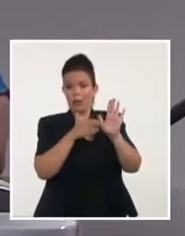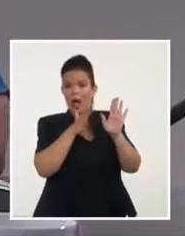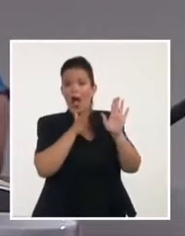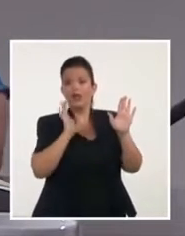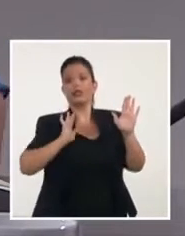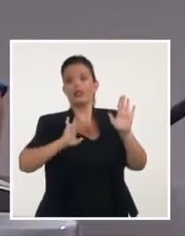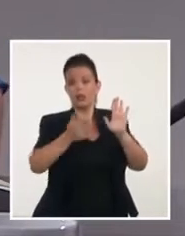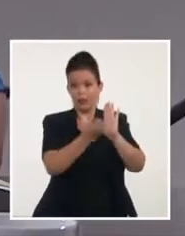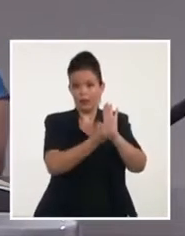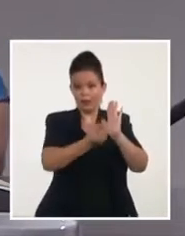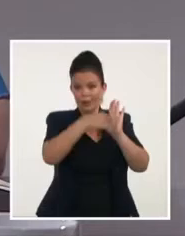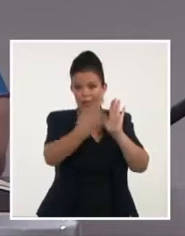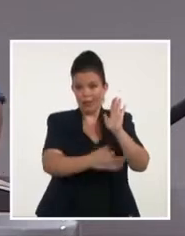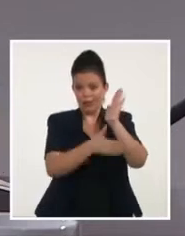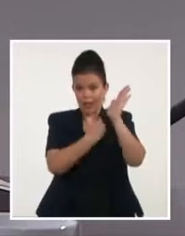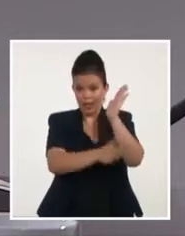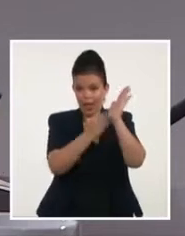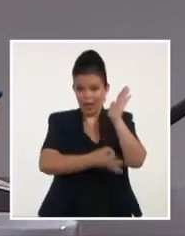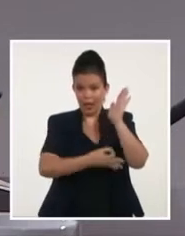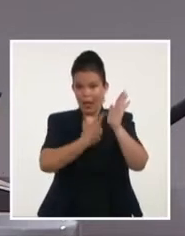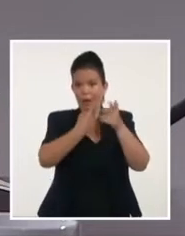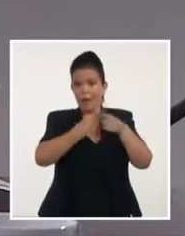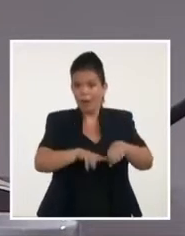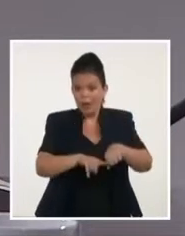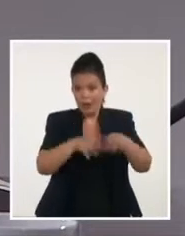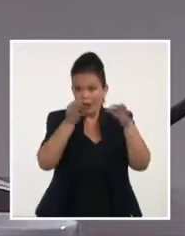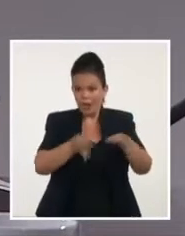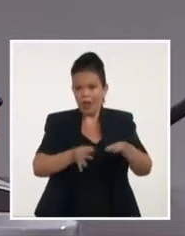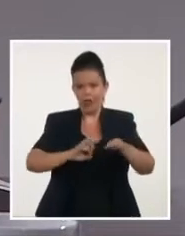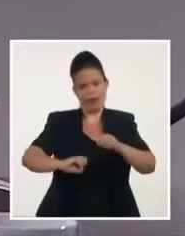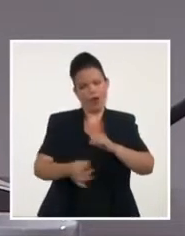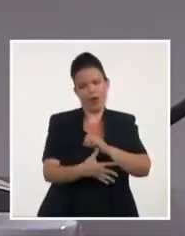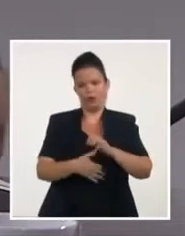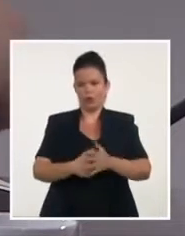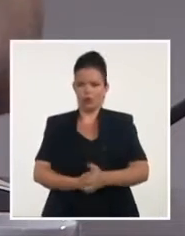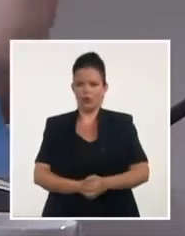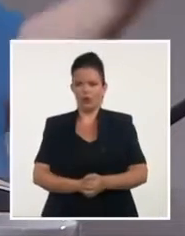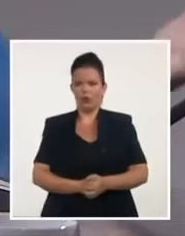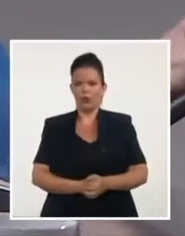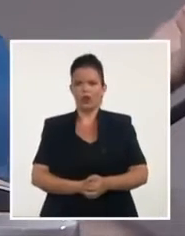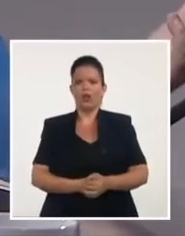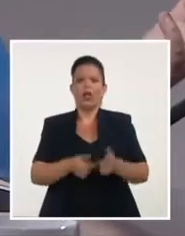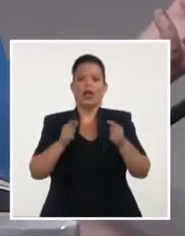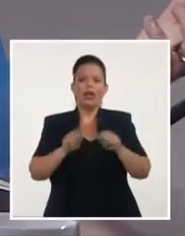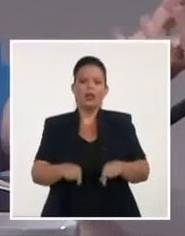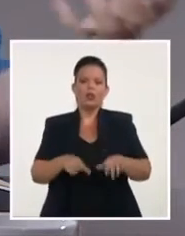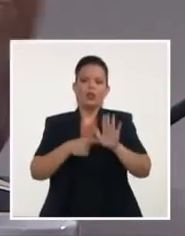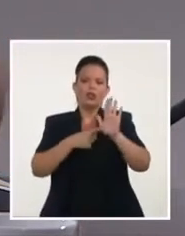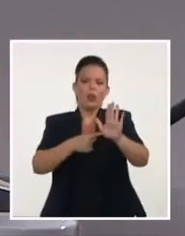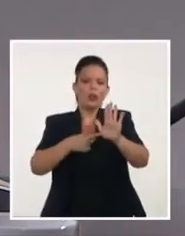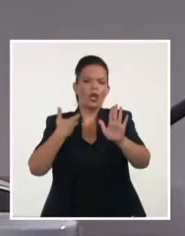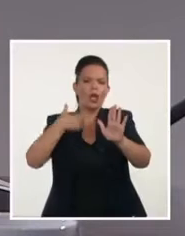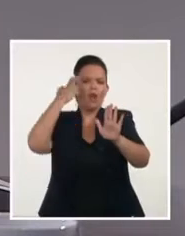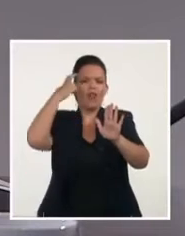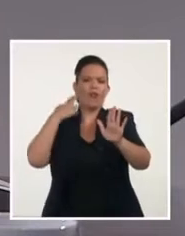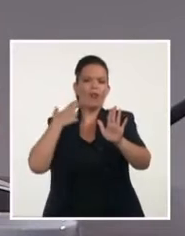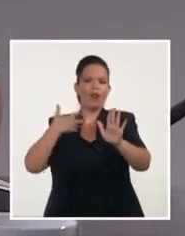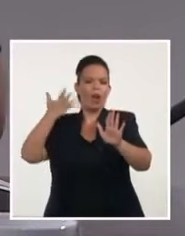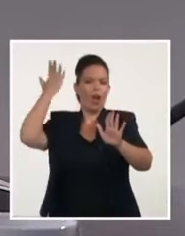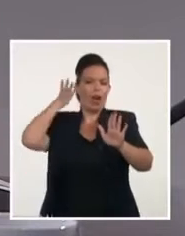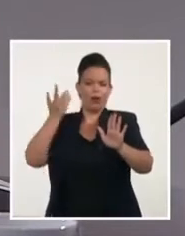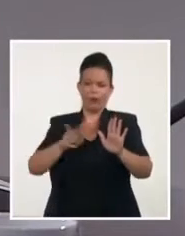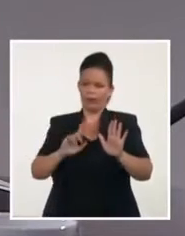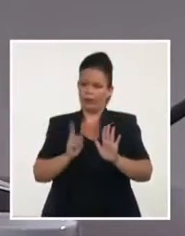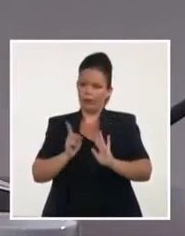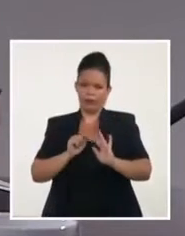está en este diseño muy claramente, y no estamos hablando de los viejos halcones, estamos hablando de